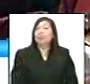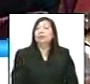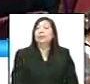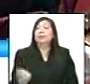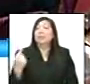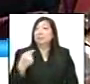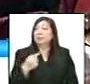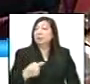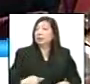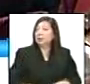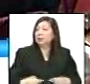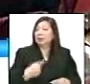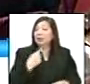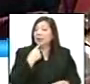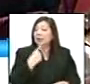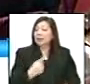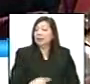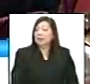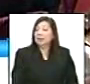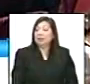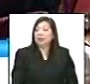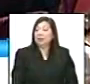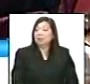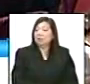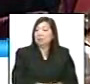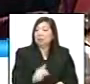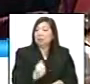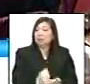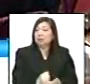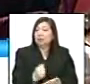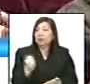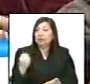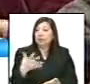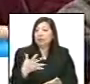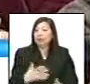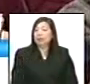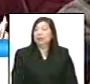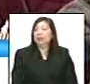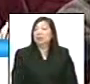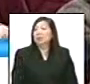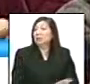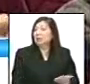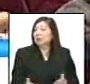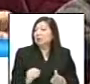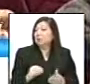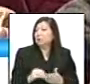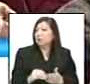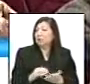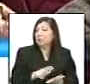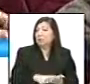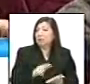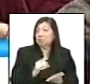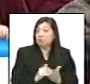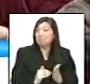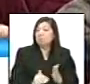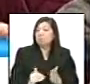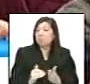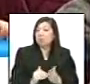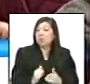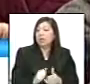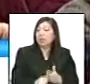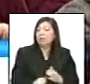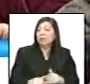semana pasada, dice artículo aprobado en la 25ª sesión ordinaria. Tal vez ahí habría que poner artículo aprobado por mayoría, en los